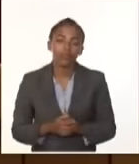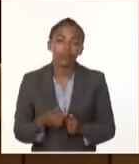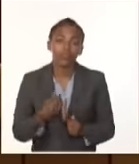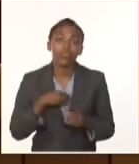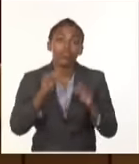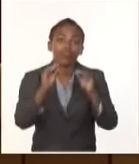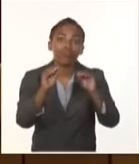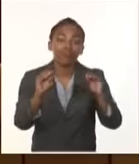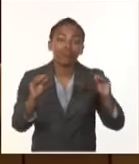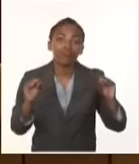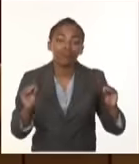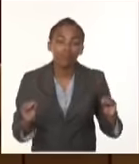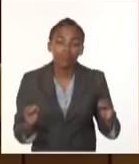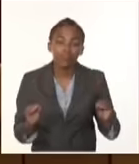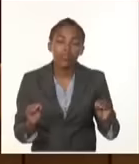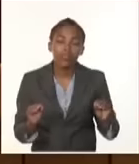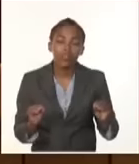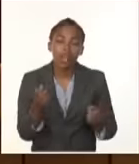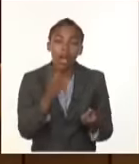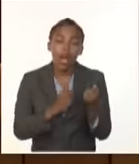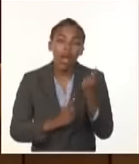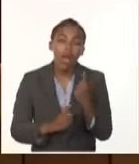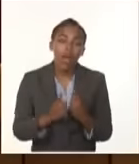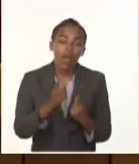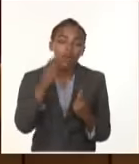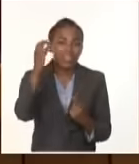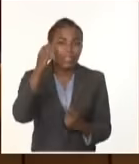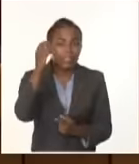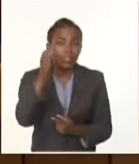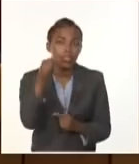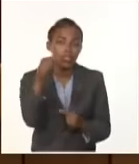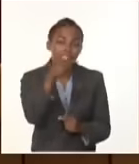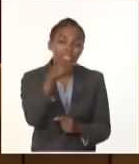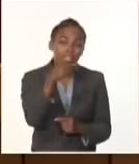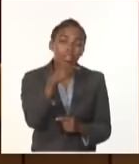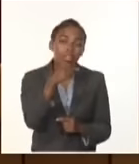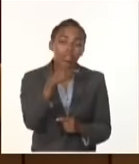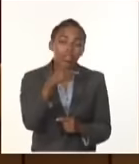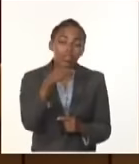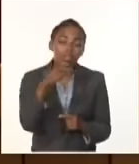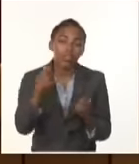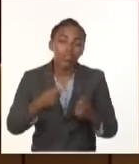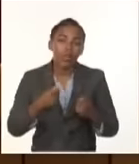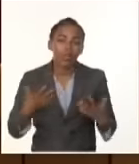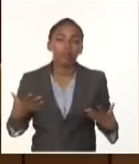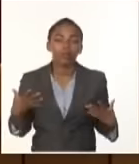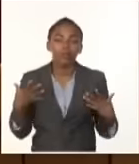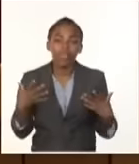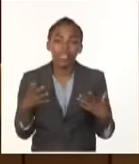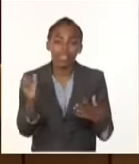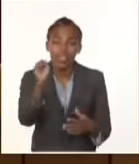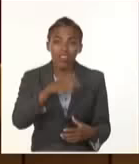otra de las tendencias negativas que debemos enfrentar en la sociedad y a lo cual me referí